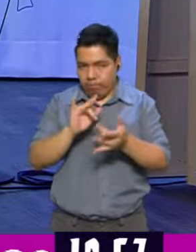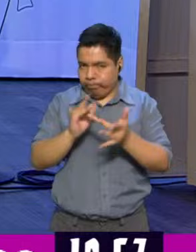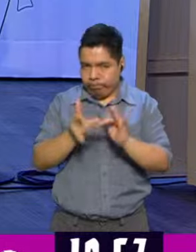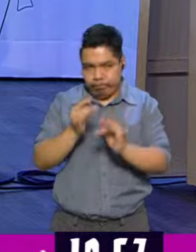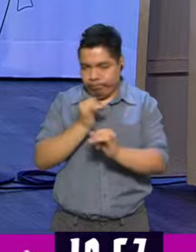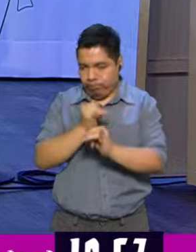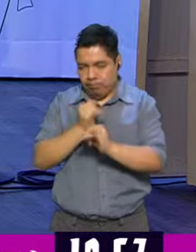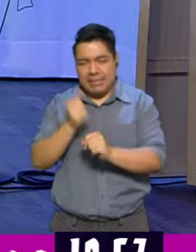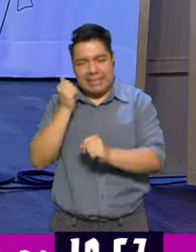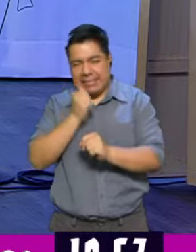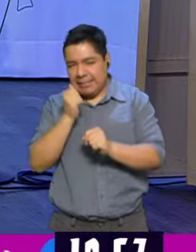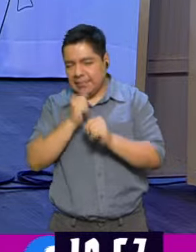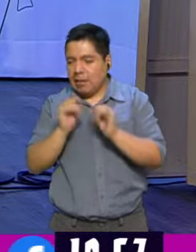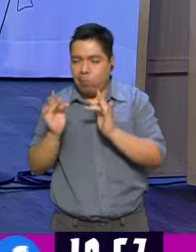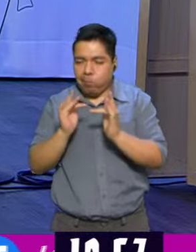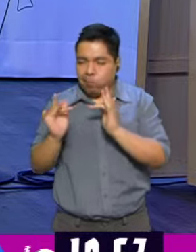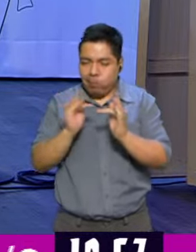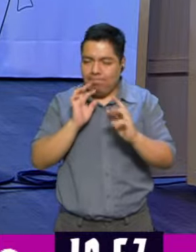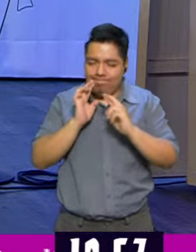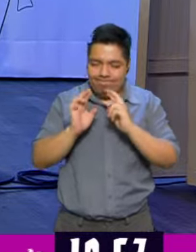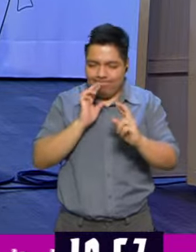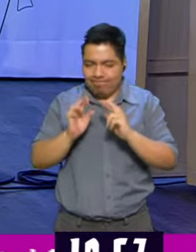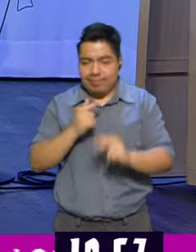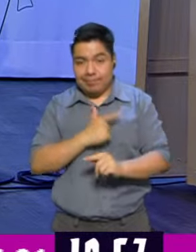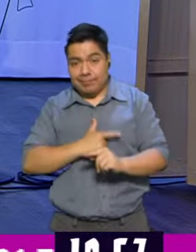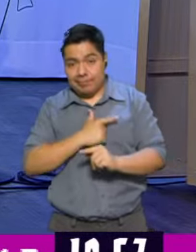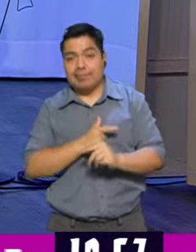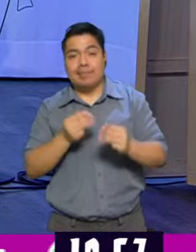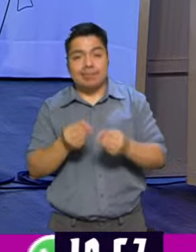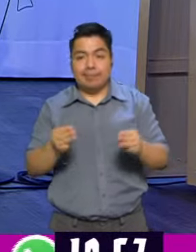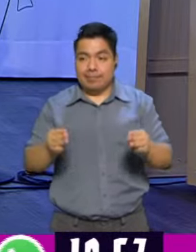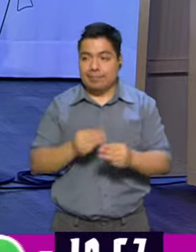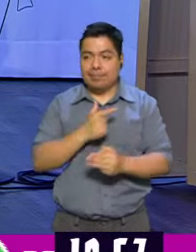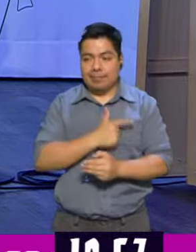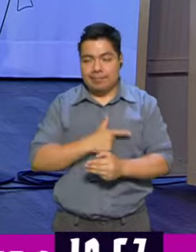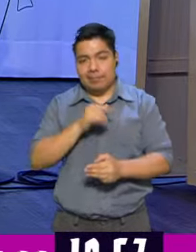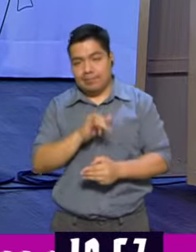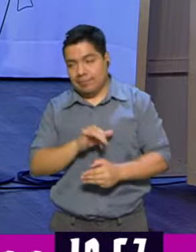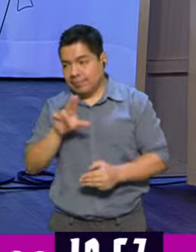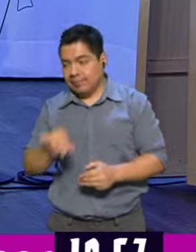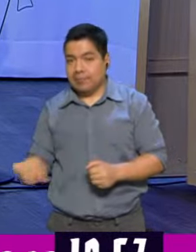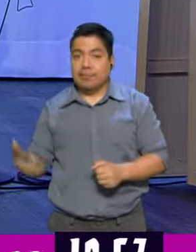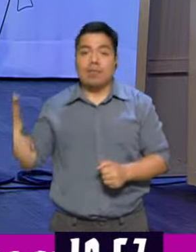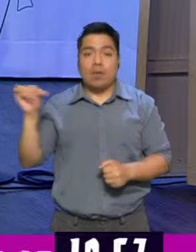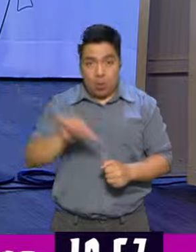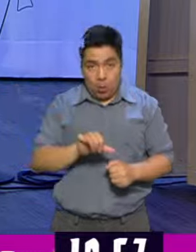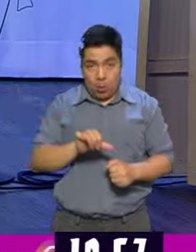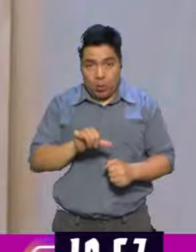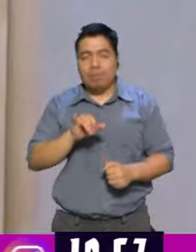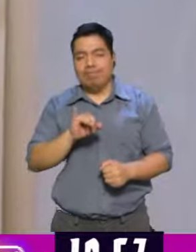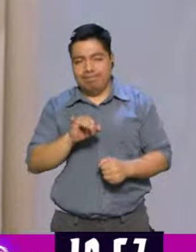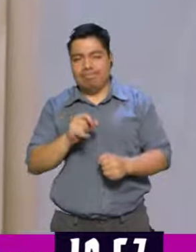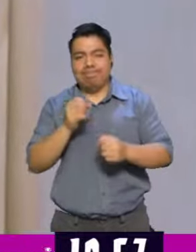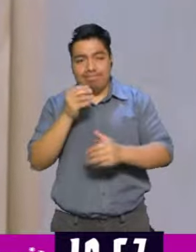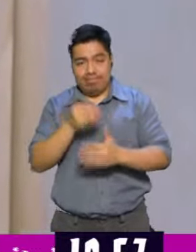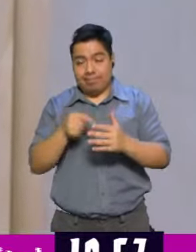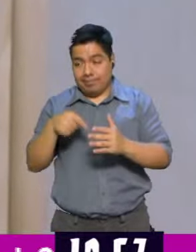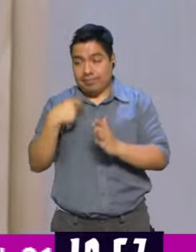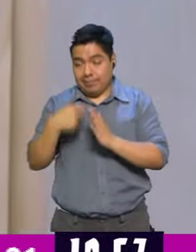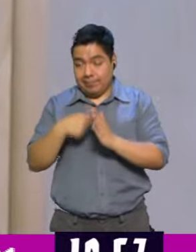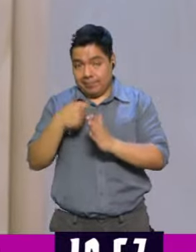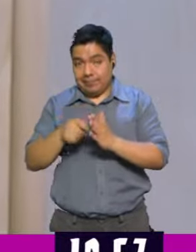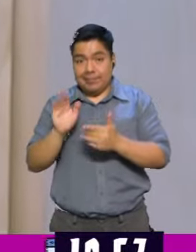Ahí yo siempre estoy interactuando con la gente. Me encanta saber qué les parecen mis canciones, todo lo que voy haciendo. Y hoy estamos de lanzamiento oficial de esta canción.